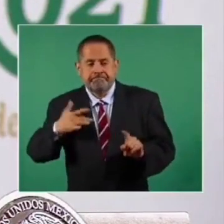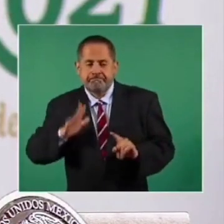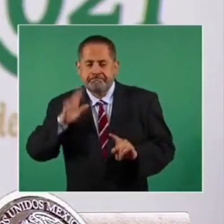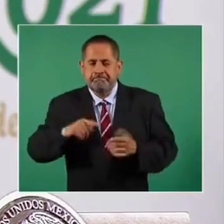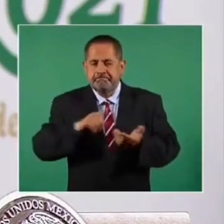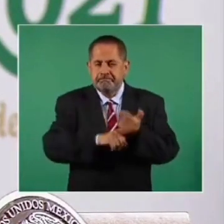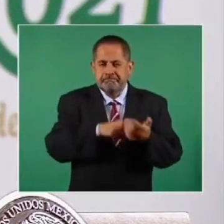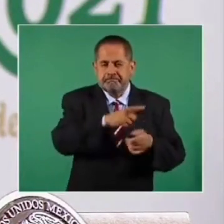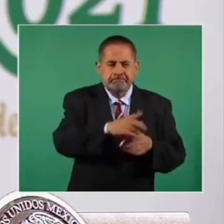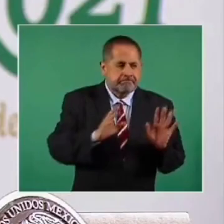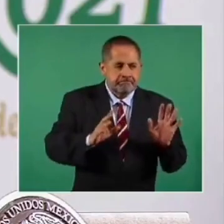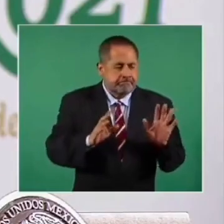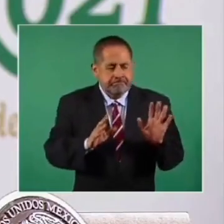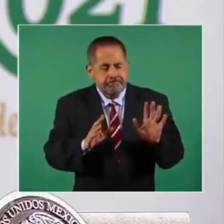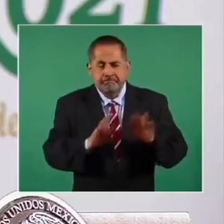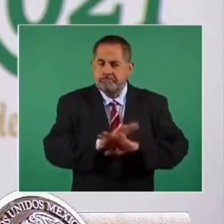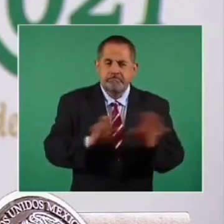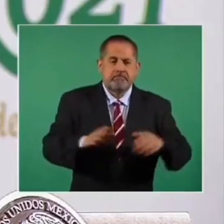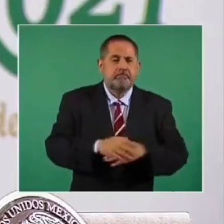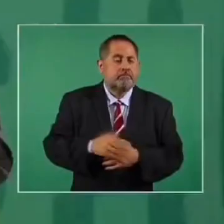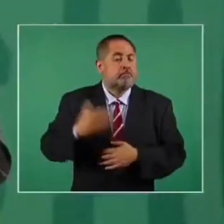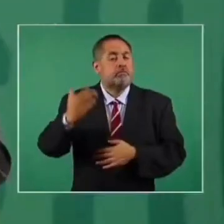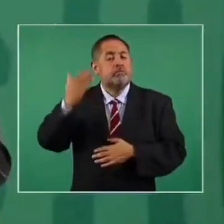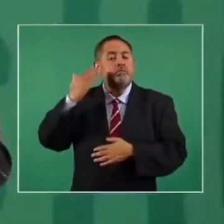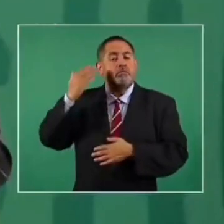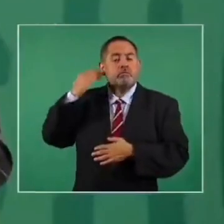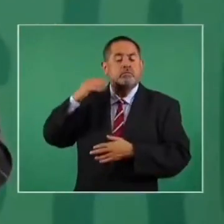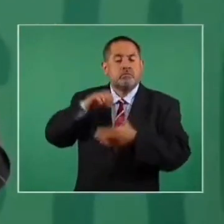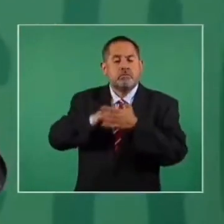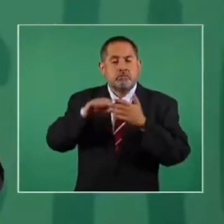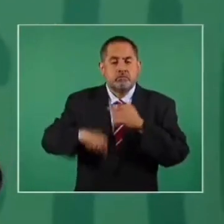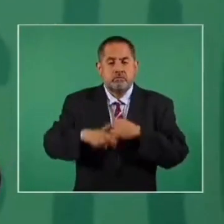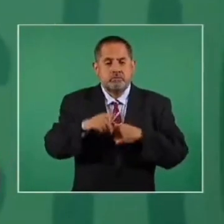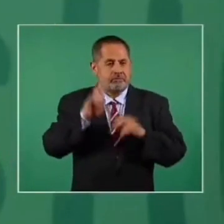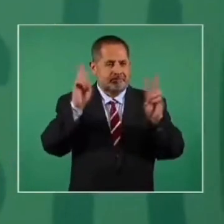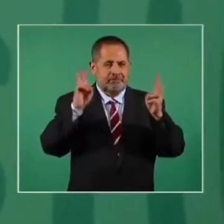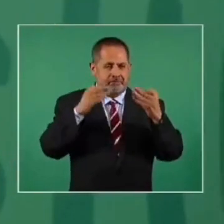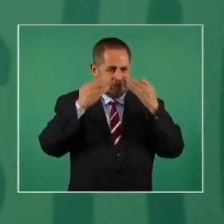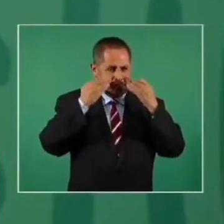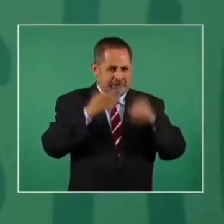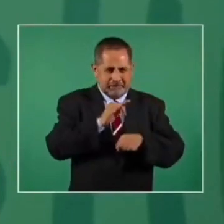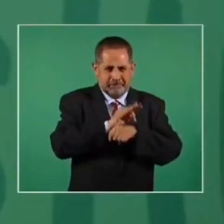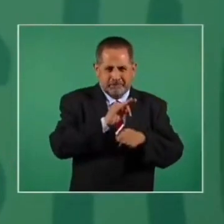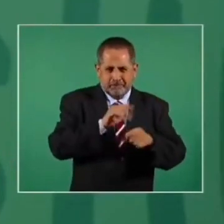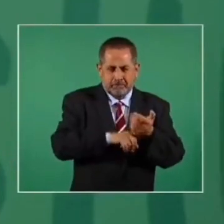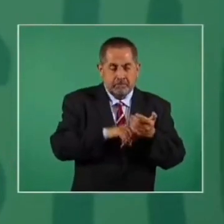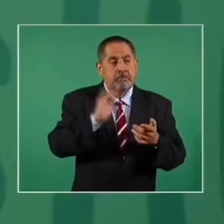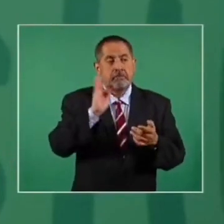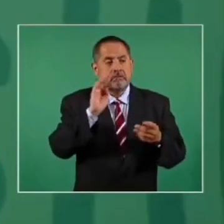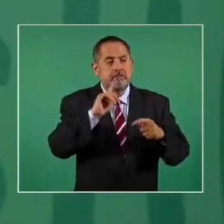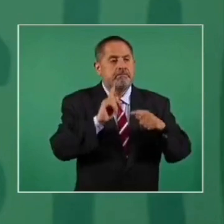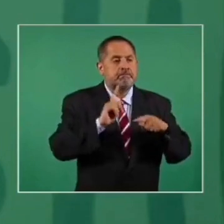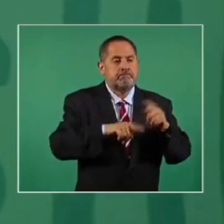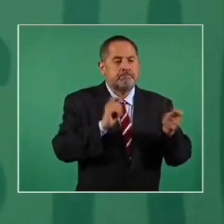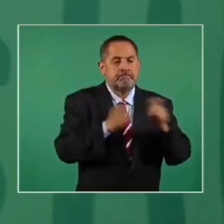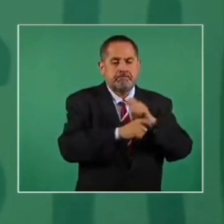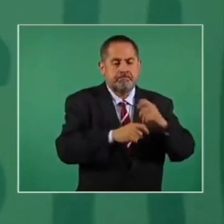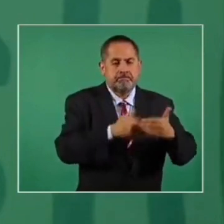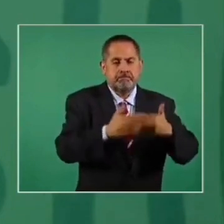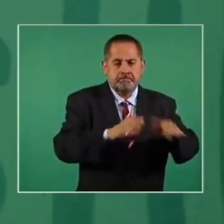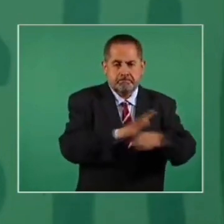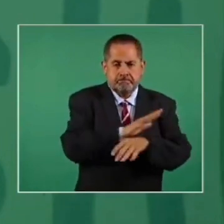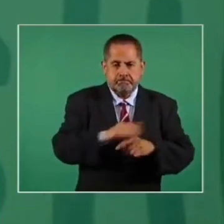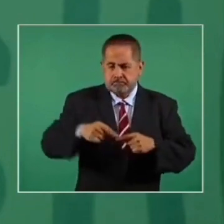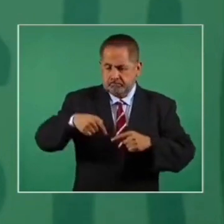del interesado. Es decir, en otros casos lo han hecho cuando ya son testigos protegidos. Puede ser que esa sea la razón. Pero se la confirmo